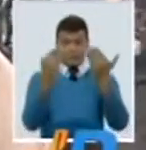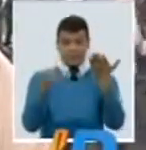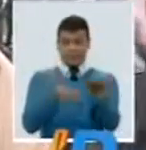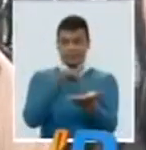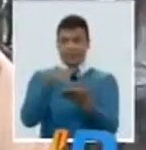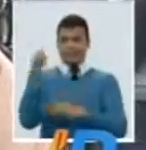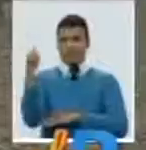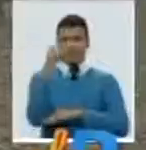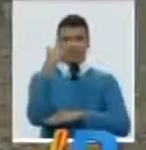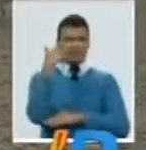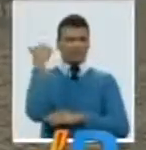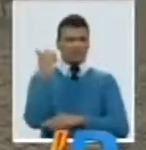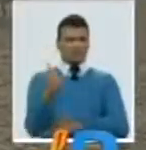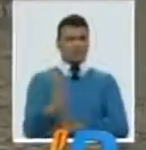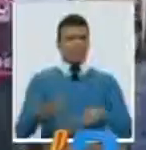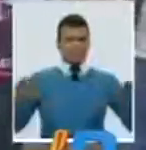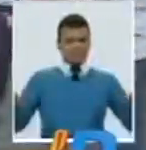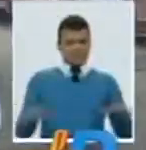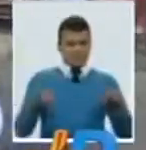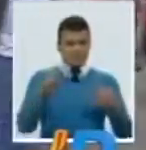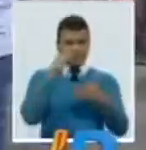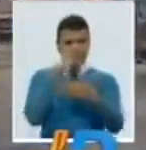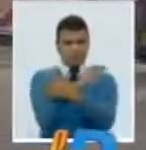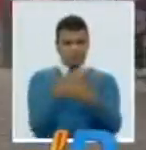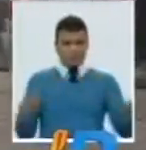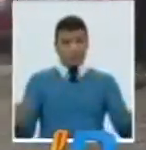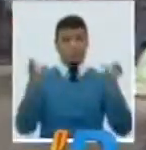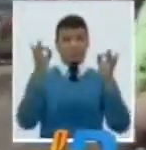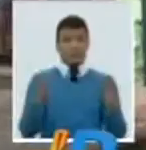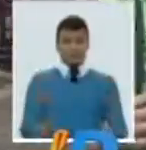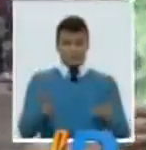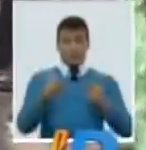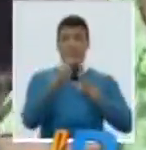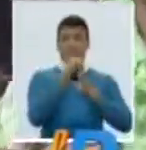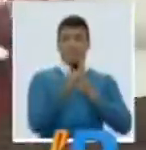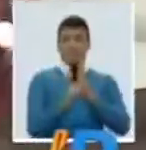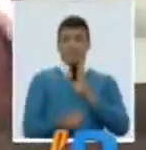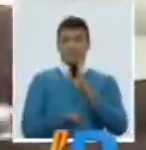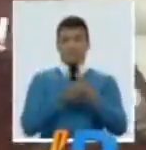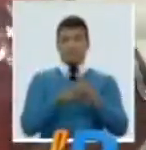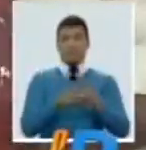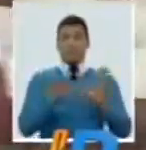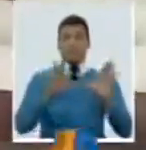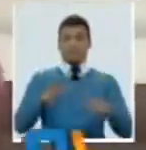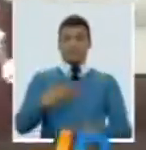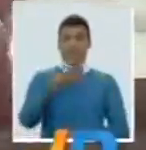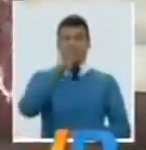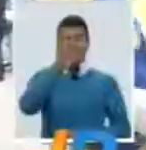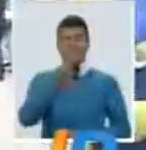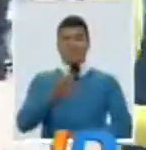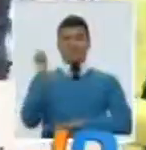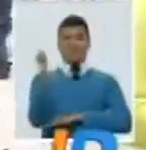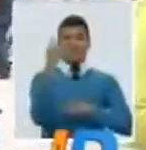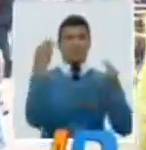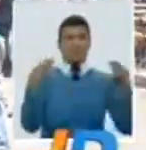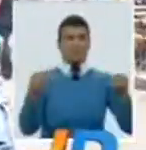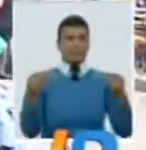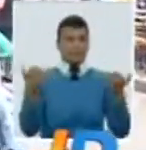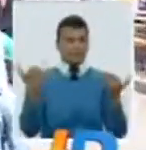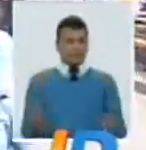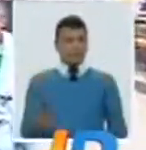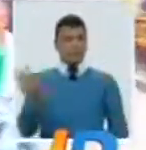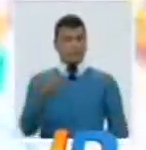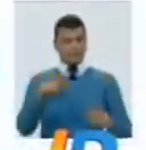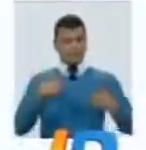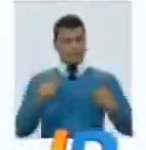la feria y mirarla. Actividades para los niños también hacen parte de la programación de la versión 59 de la Feria de Tuluá, que busca